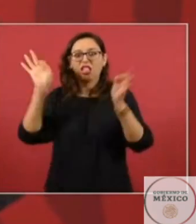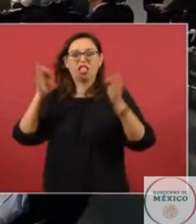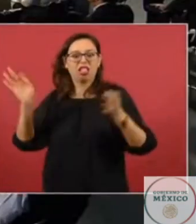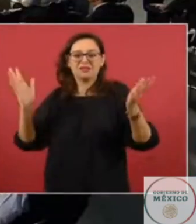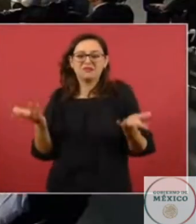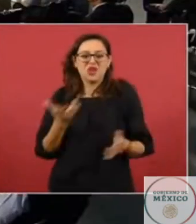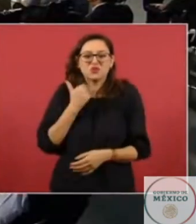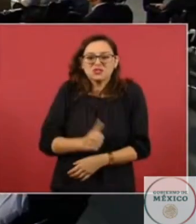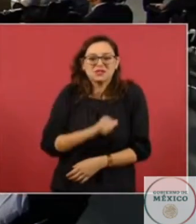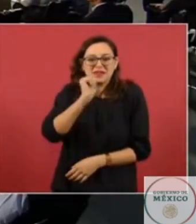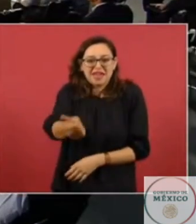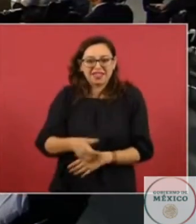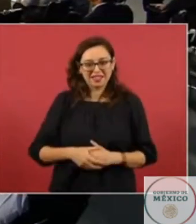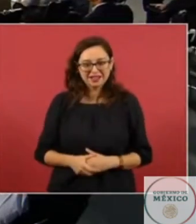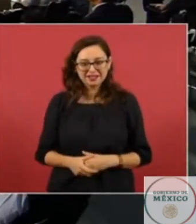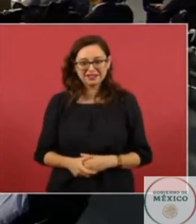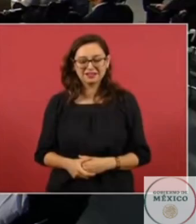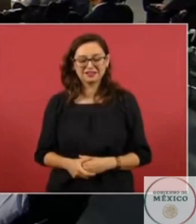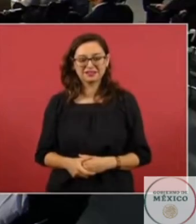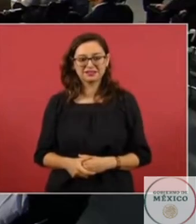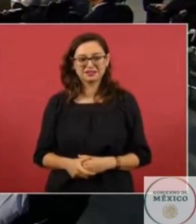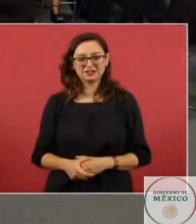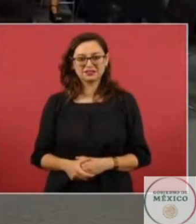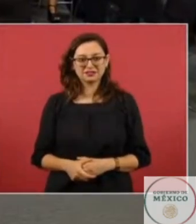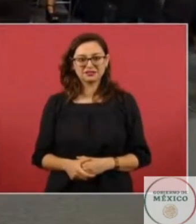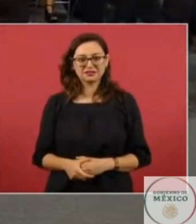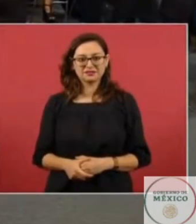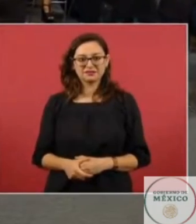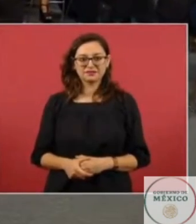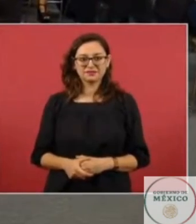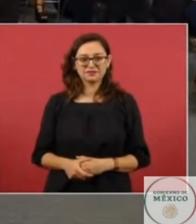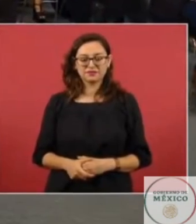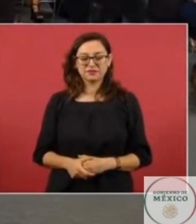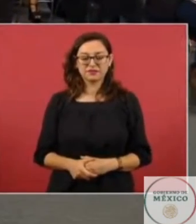asuntos. Y creo que me pueden entender.